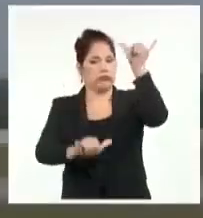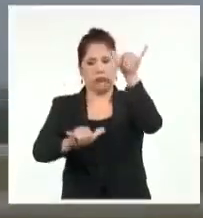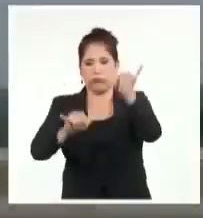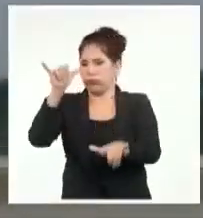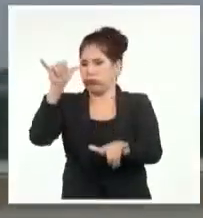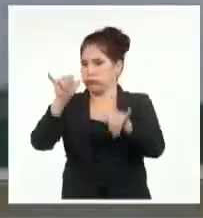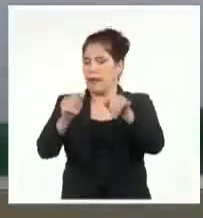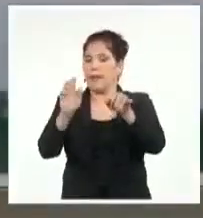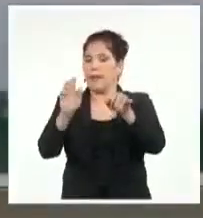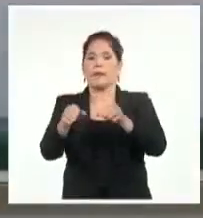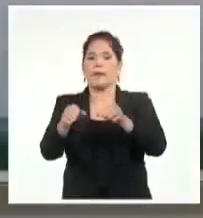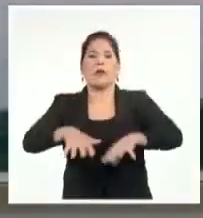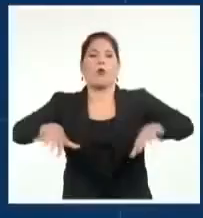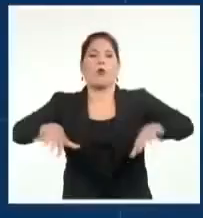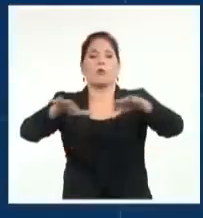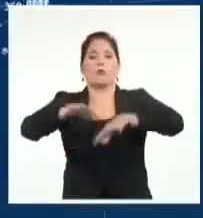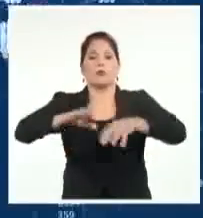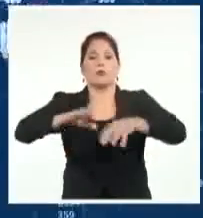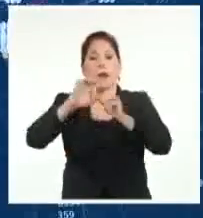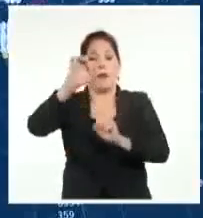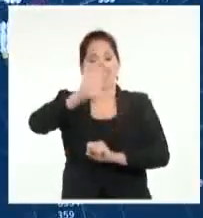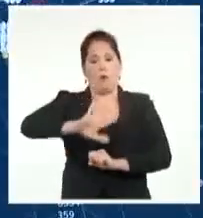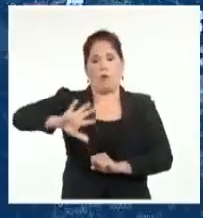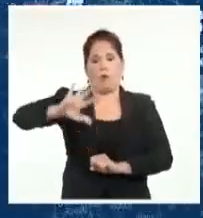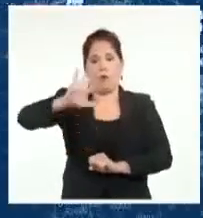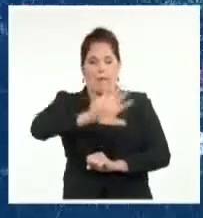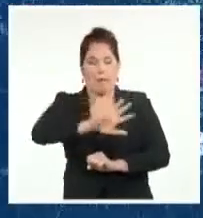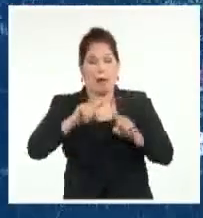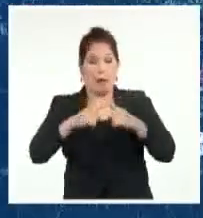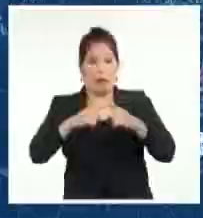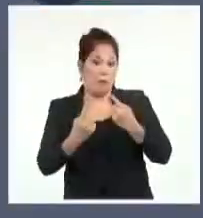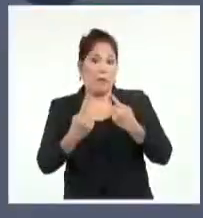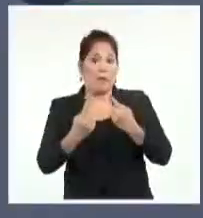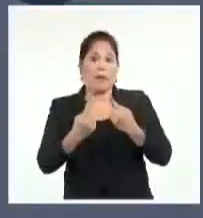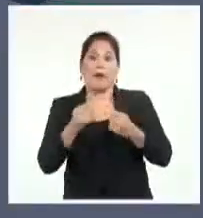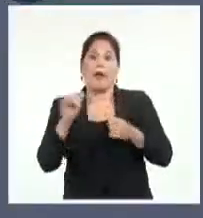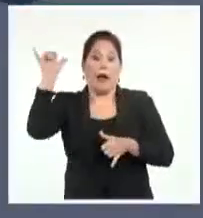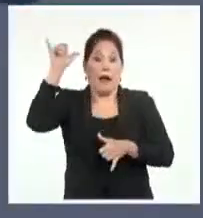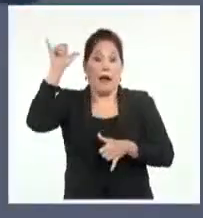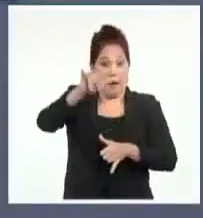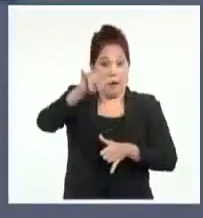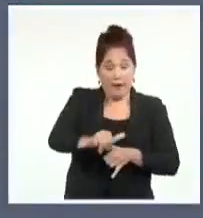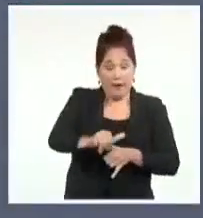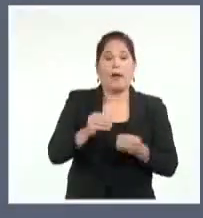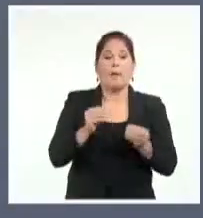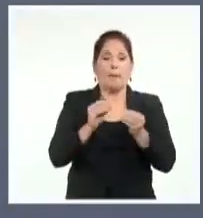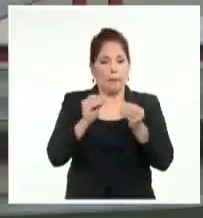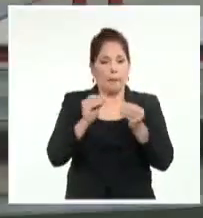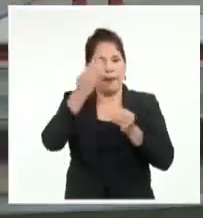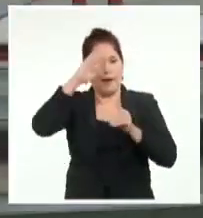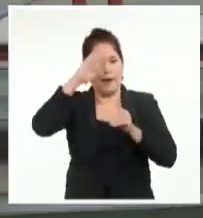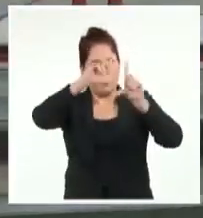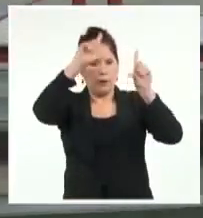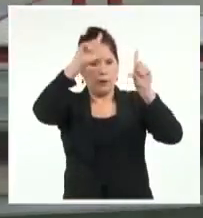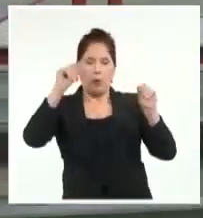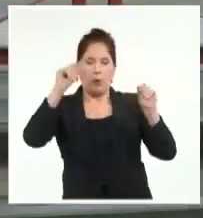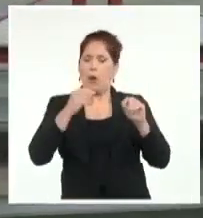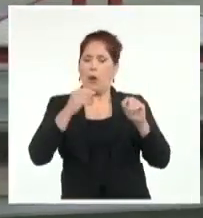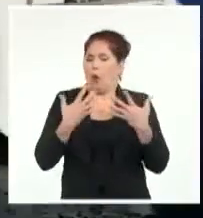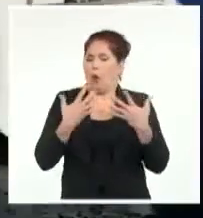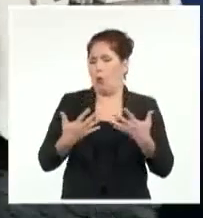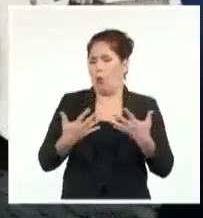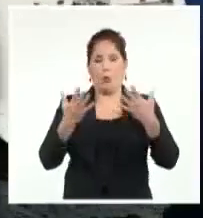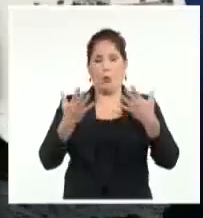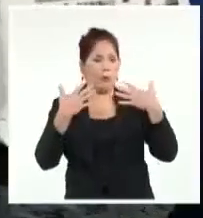de las condiciones geográficas de nuestro país. Sigue siendo el operativo aéreo quien nos va a proporcionar ese volumen, pero trabajaremos